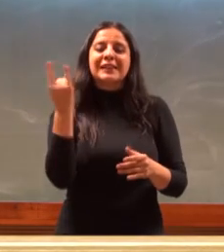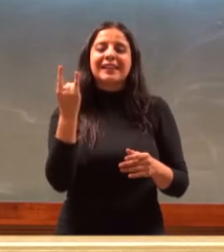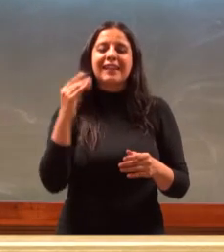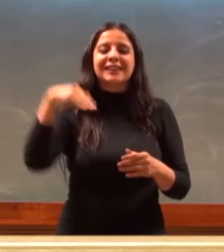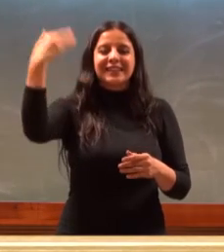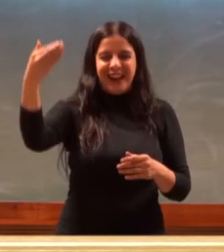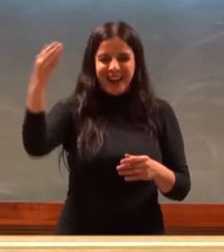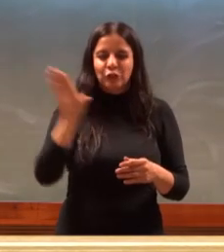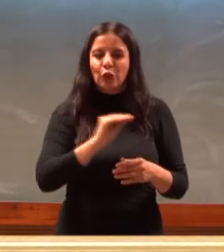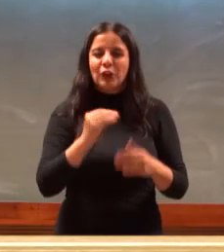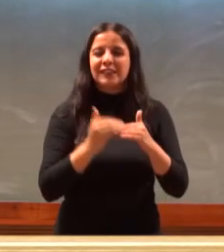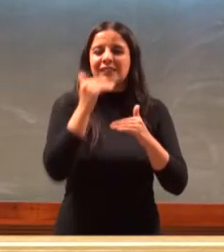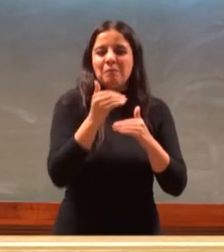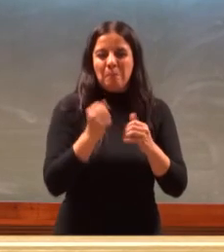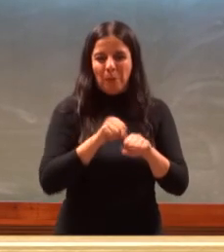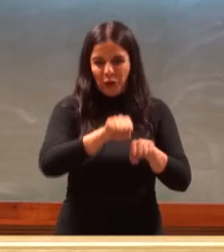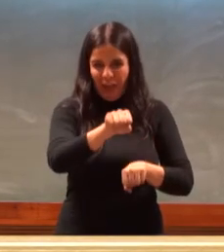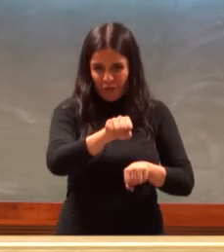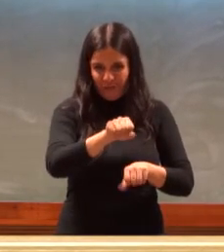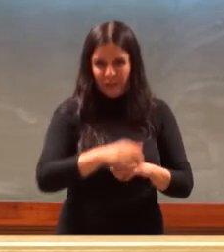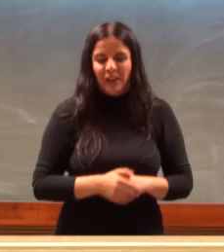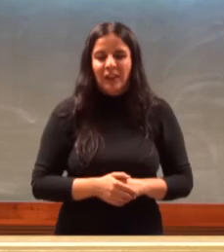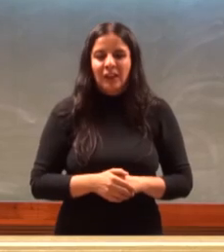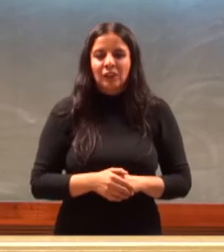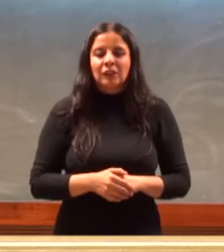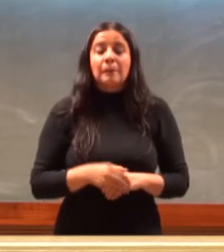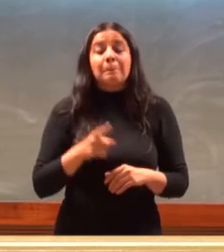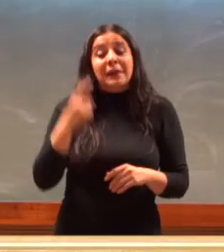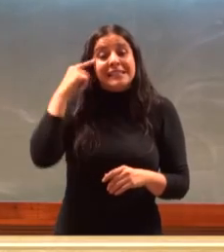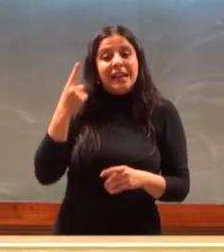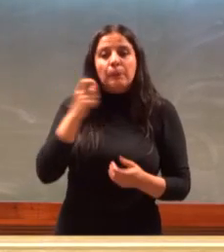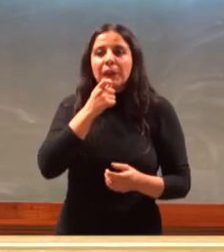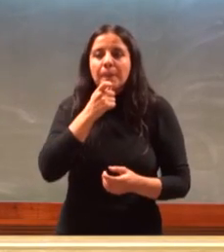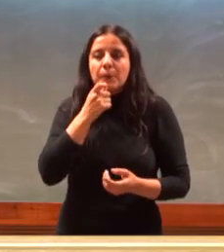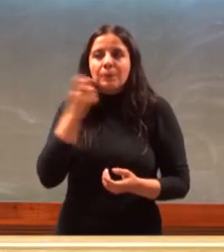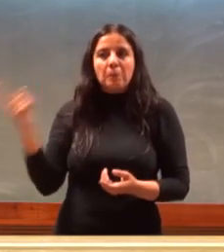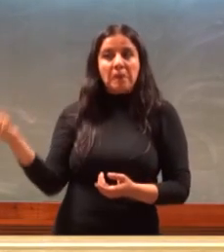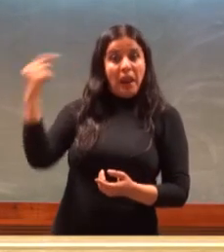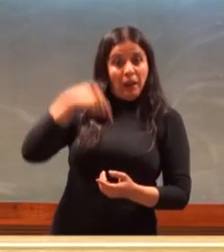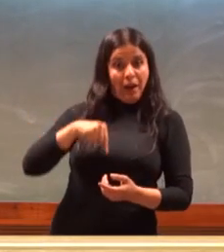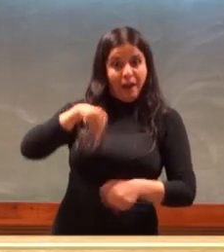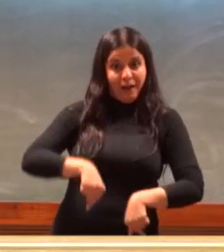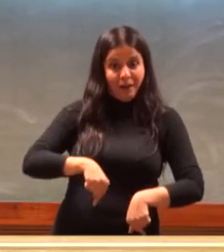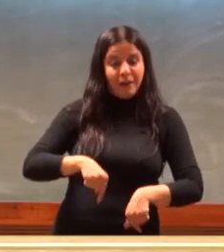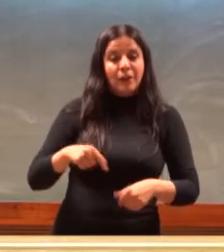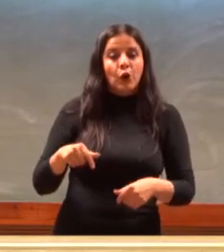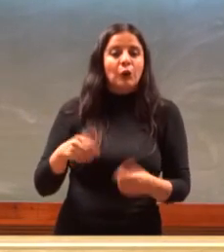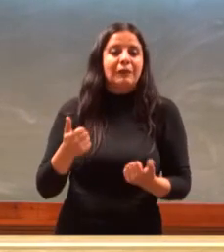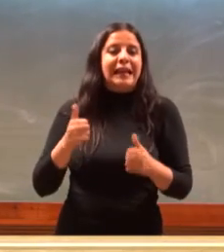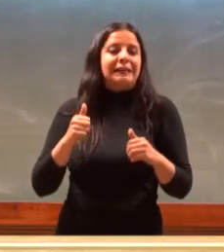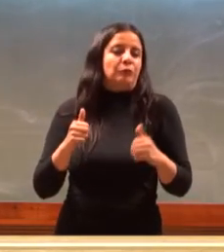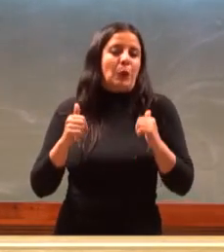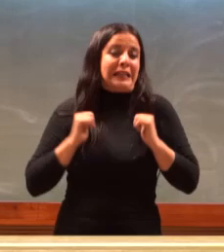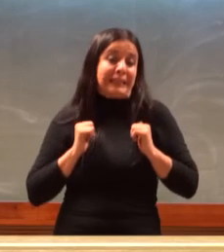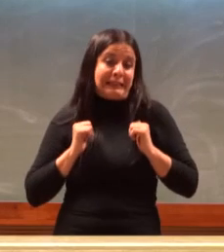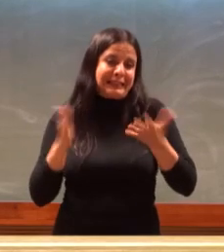y plantear un espacio de estancia de investigación gratuita de hasta 3 meses para estudiantes de posgrado y docentes del extranjero en la